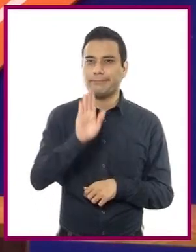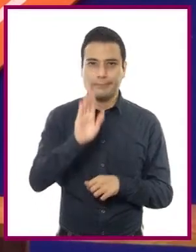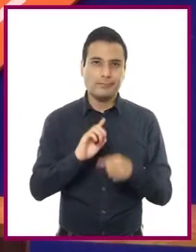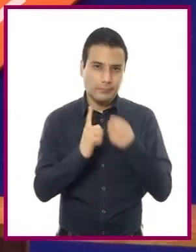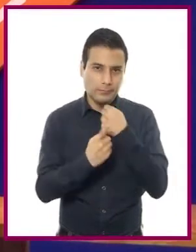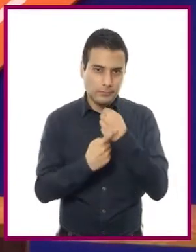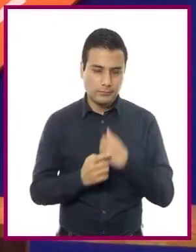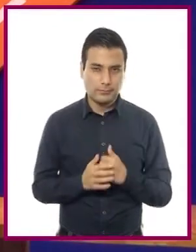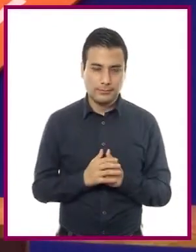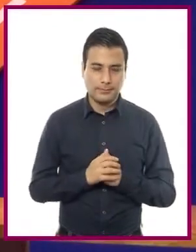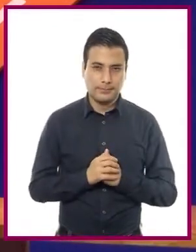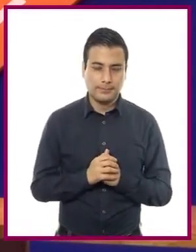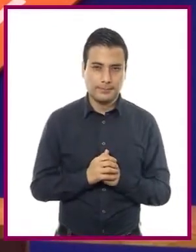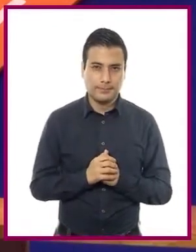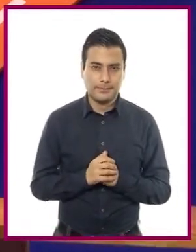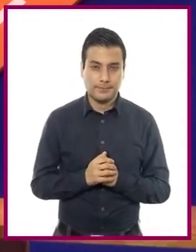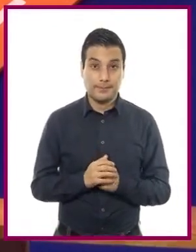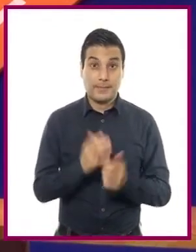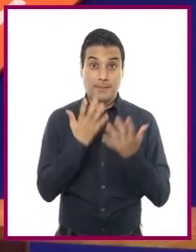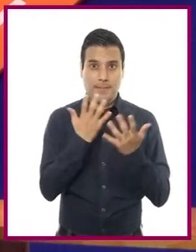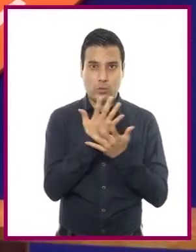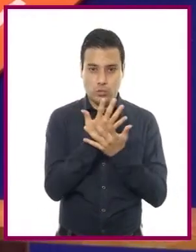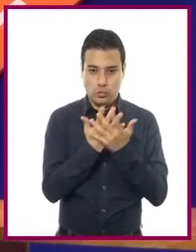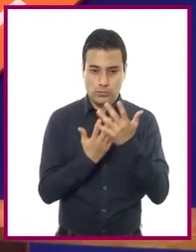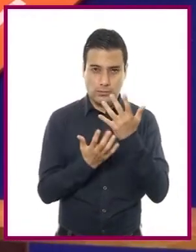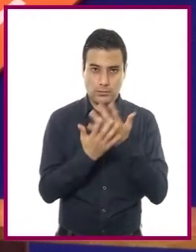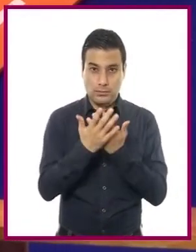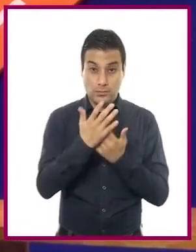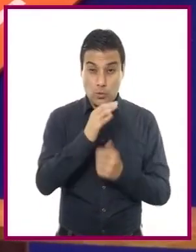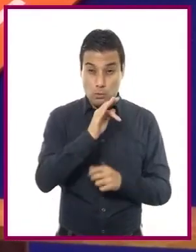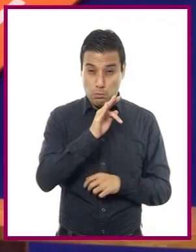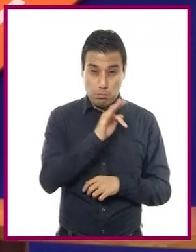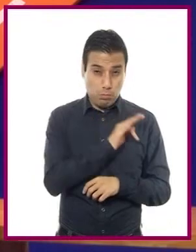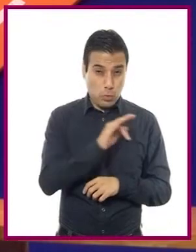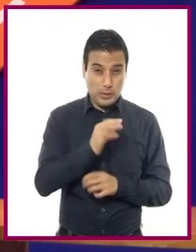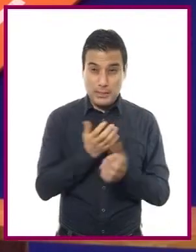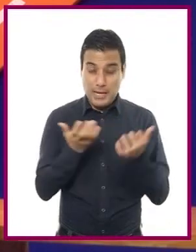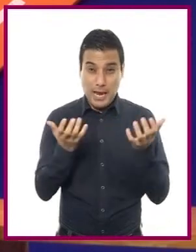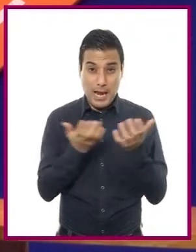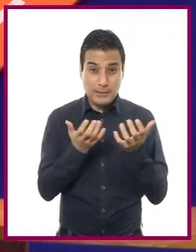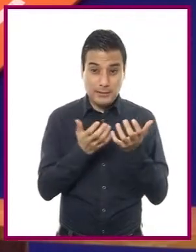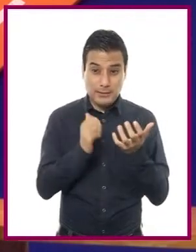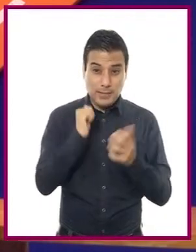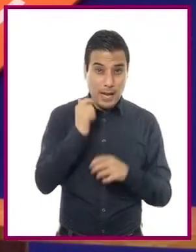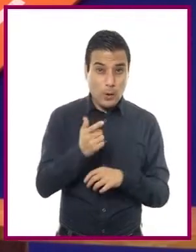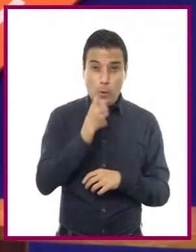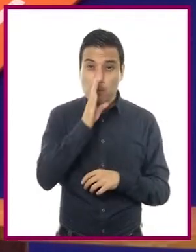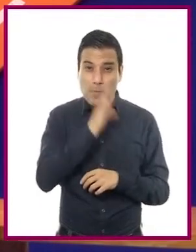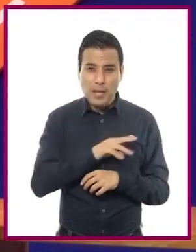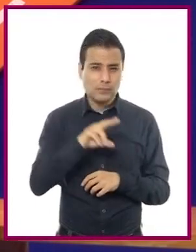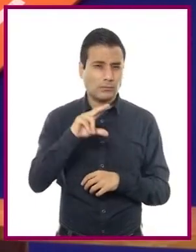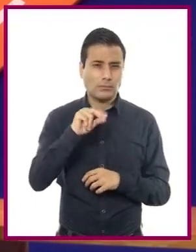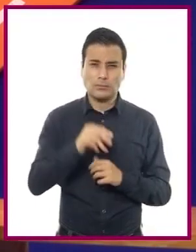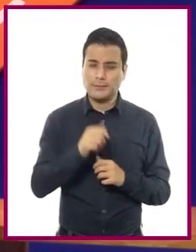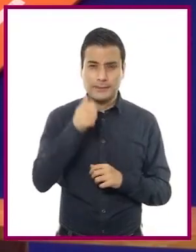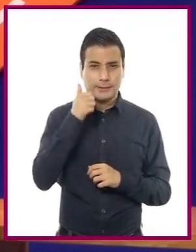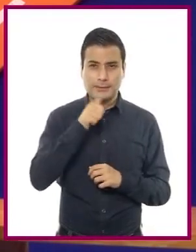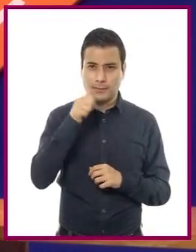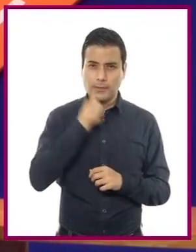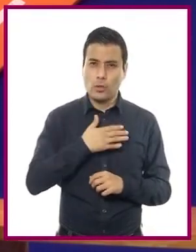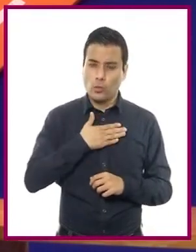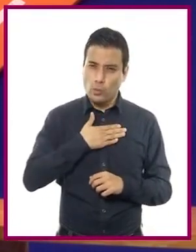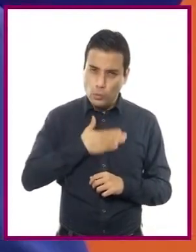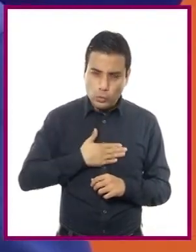metafórica. Esas manos son incapaces de hacer algo que no sea amoroso, justo y